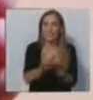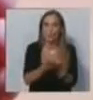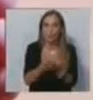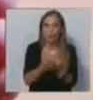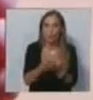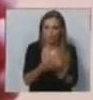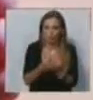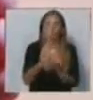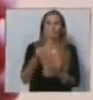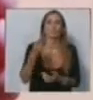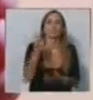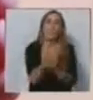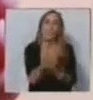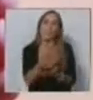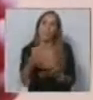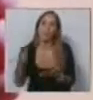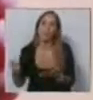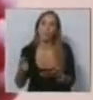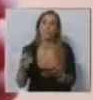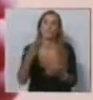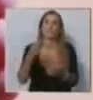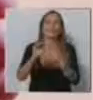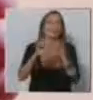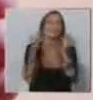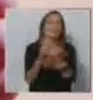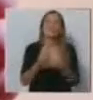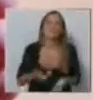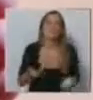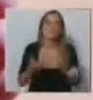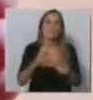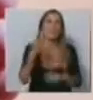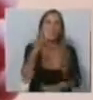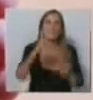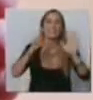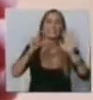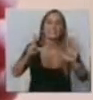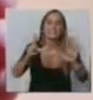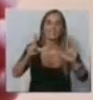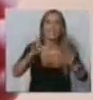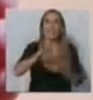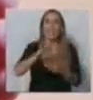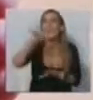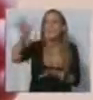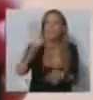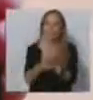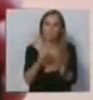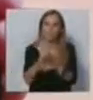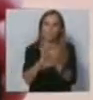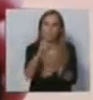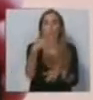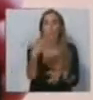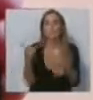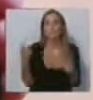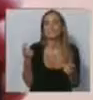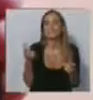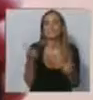dólares por unidad. Ah, cada uno. Claro, lo multiplicamos y nos da 47 aviones. Ah, tenés tu propia aerolínea, entonces. ¿Qué